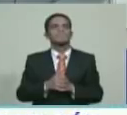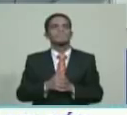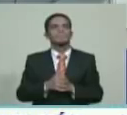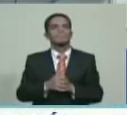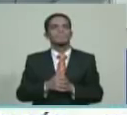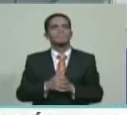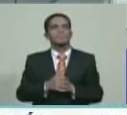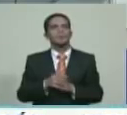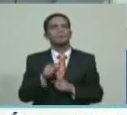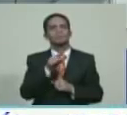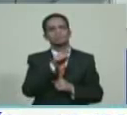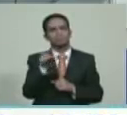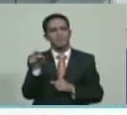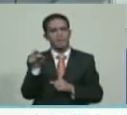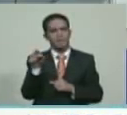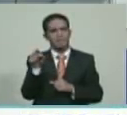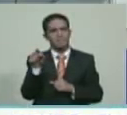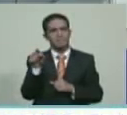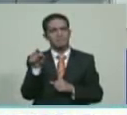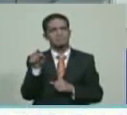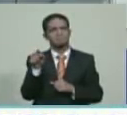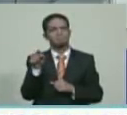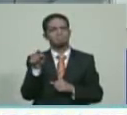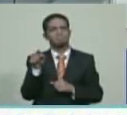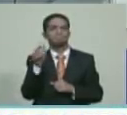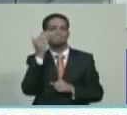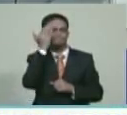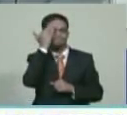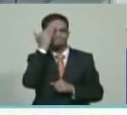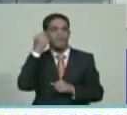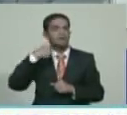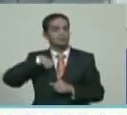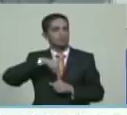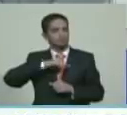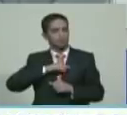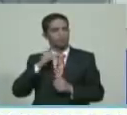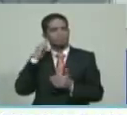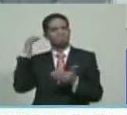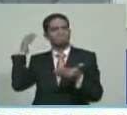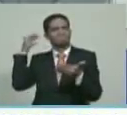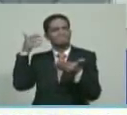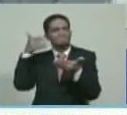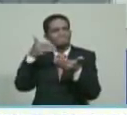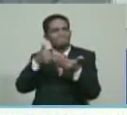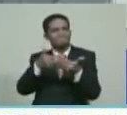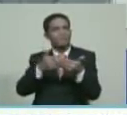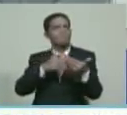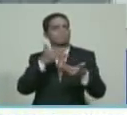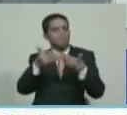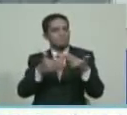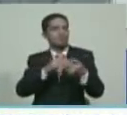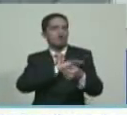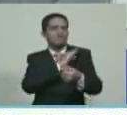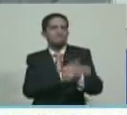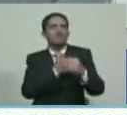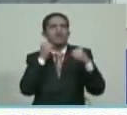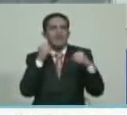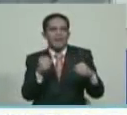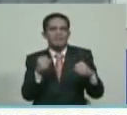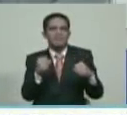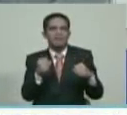ustedes saben que hemos venido fortaleciendo la gente económica bolivariana y los